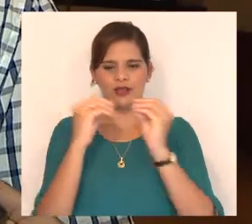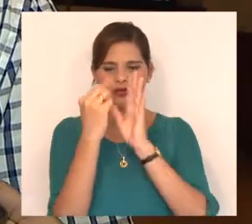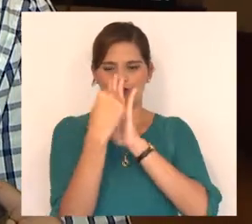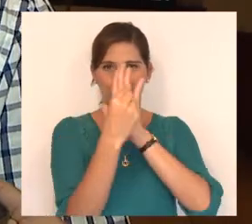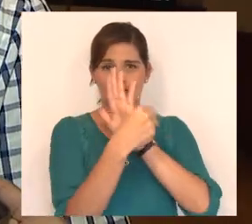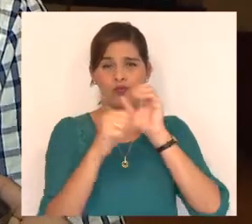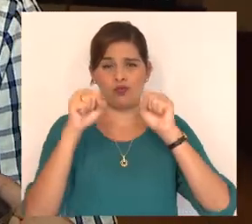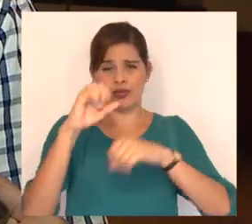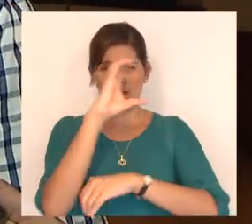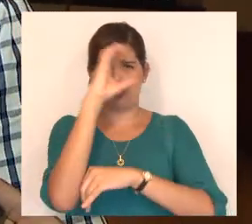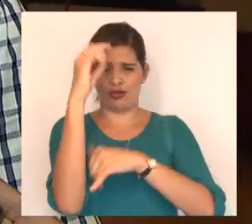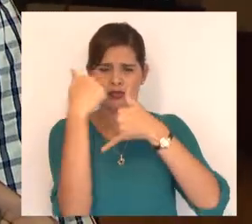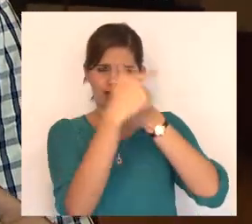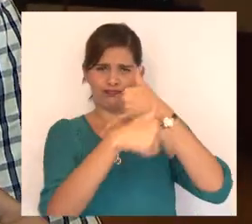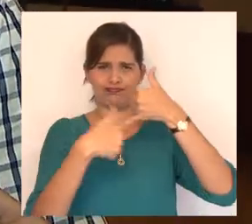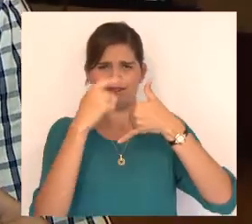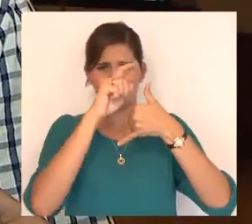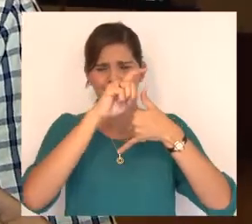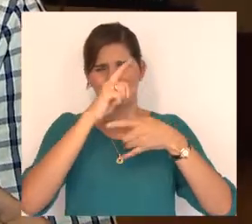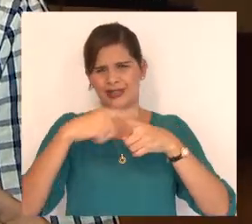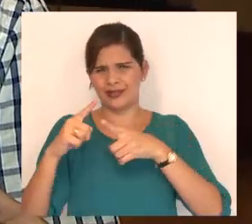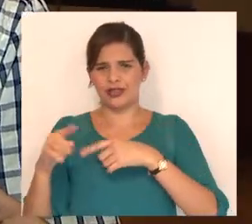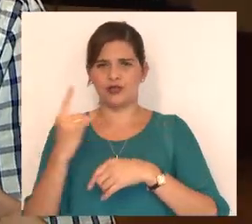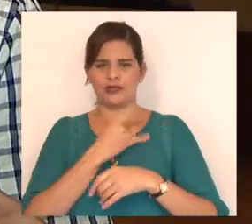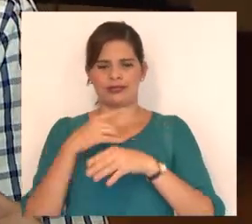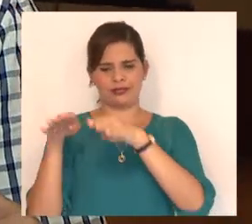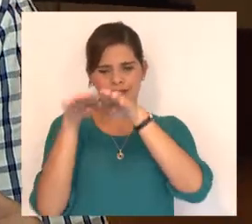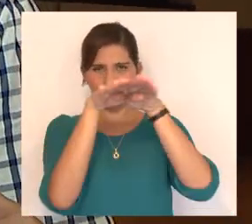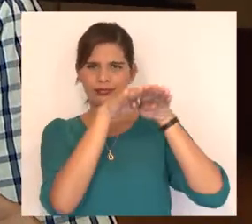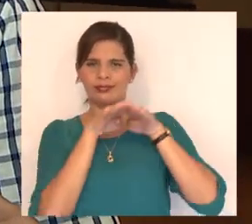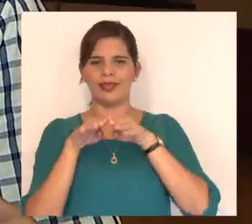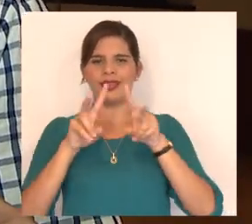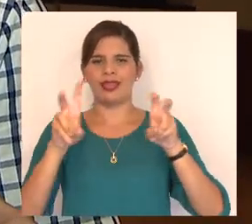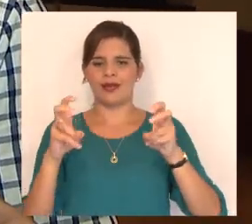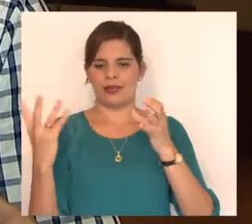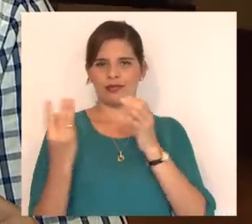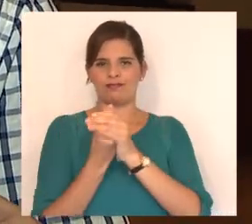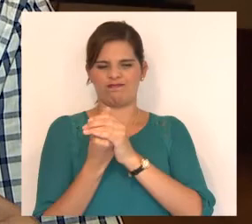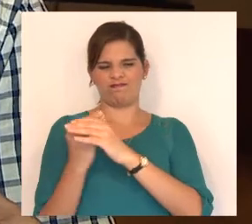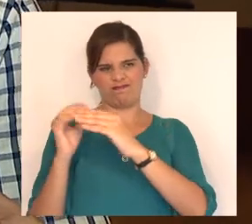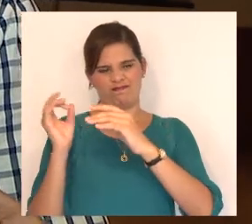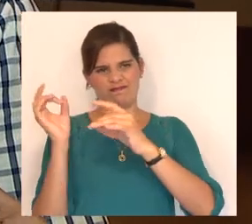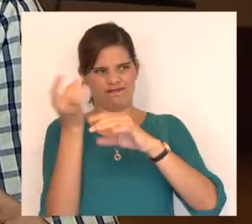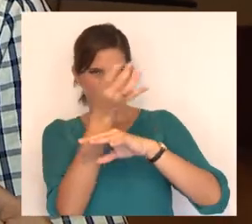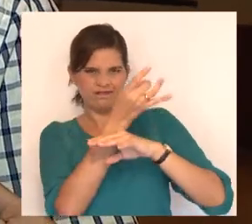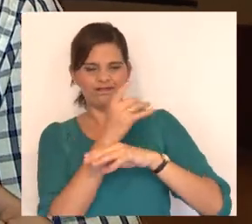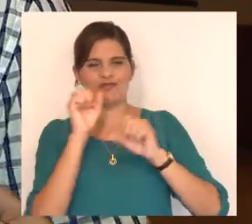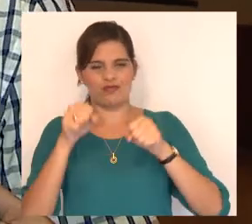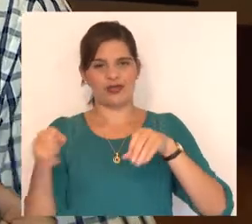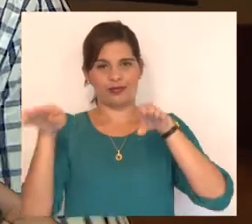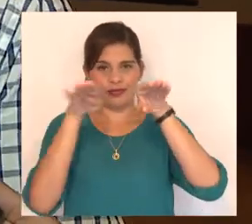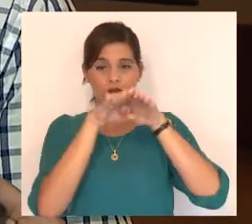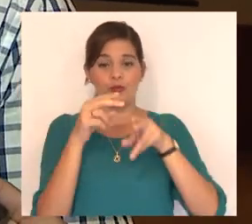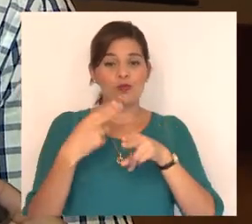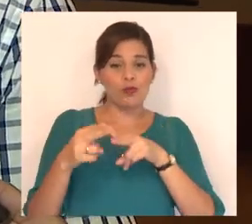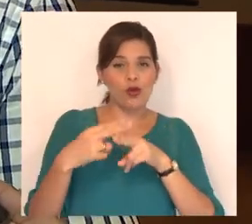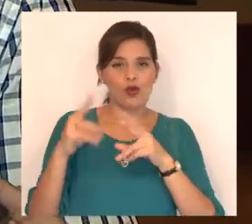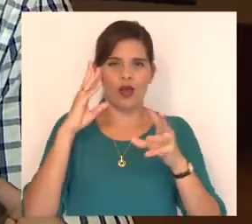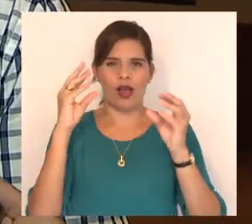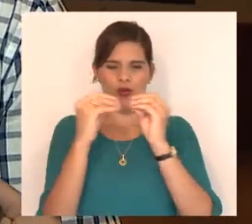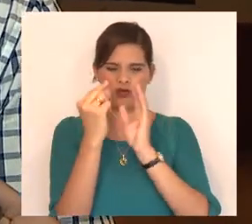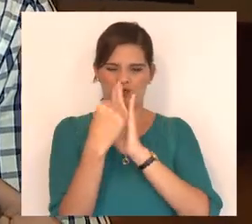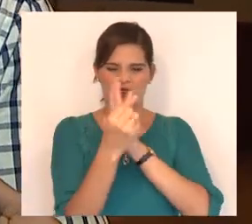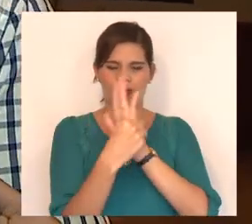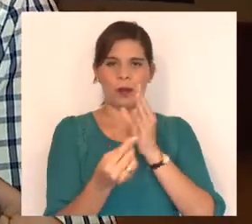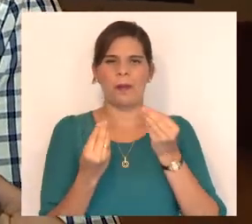en las universidades de Colombia en cuanto a temas de inclusión. Próximamente estaremos trabajando en una política integral de inclusión para incluir